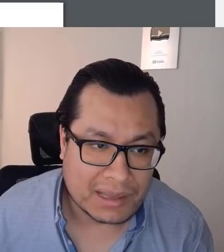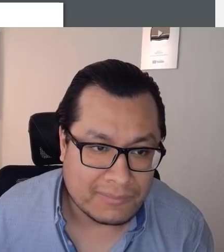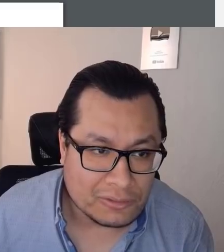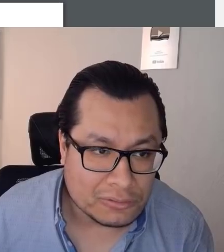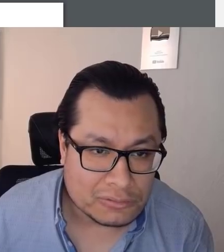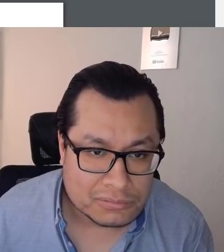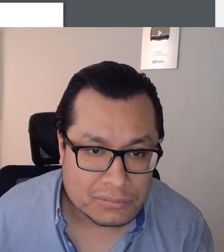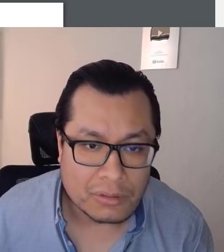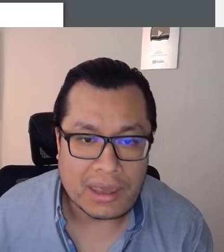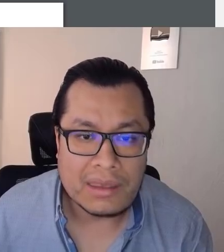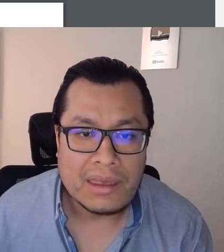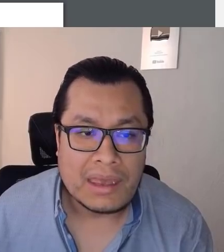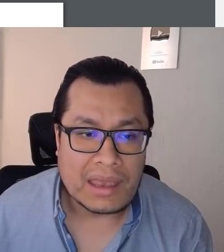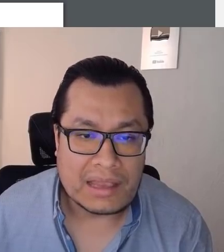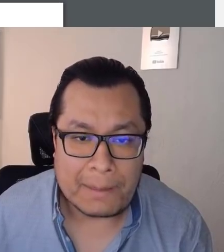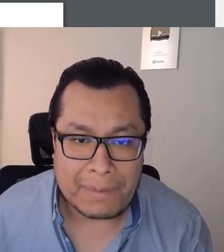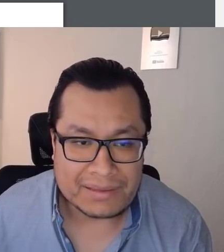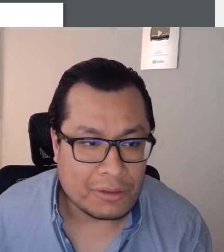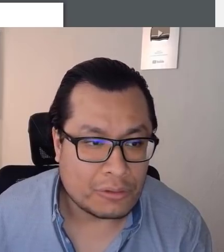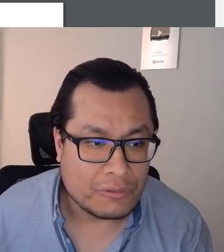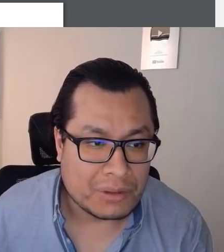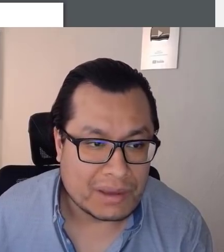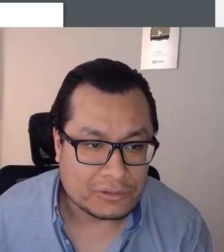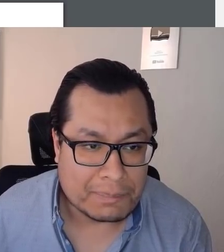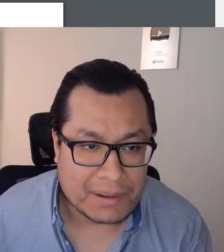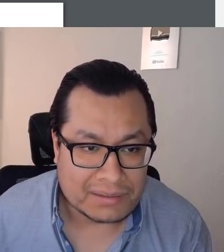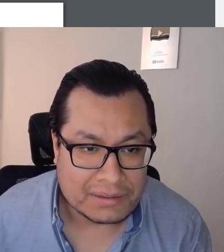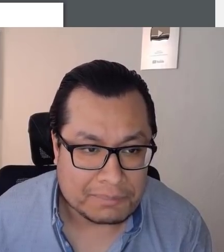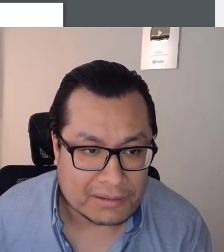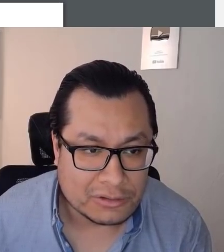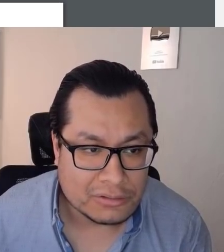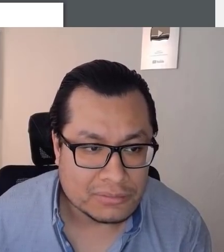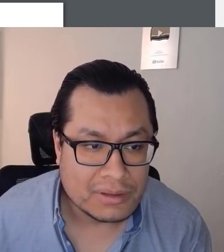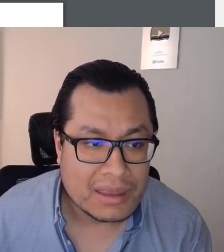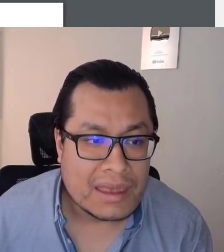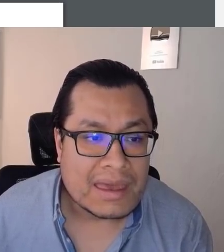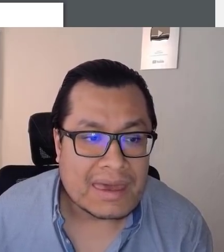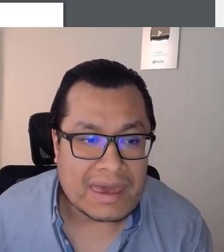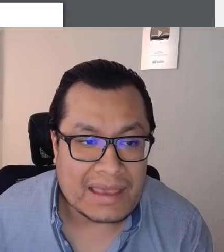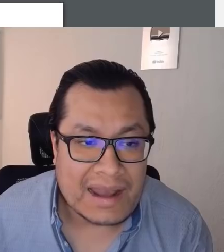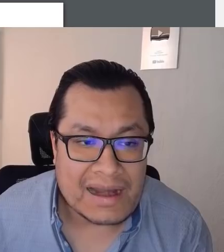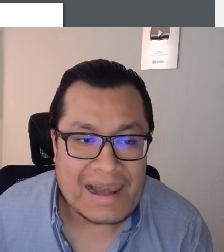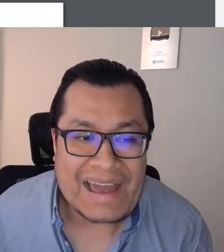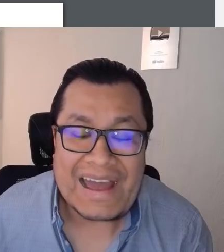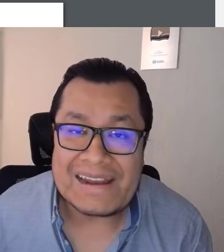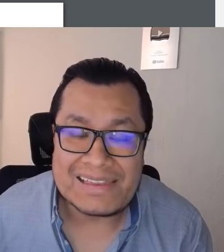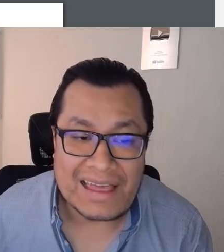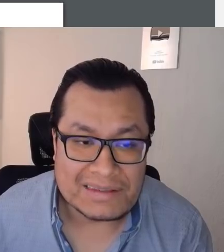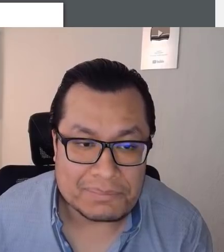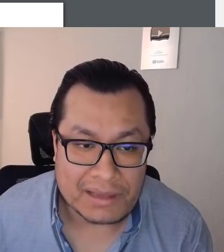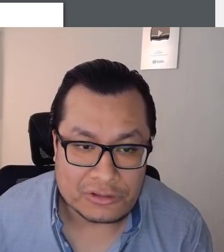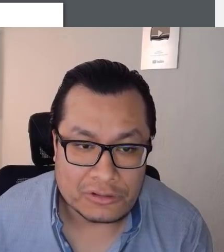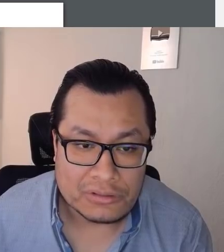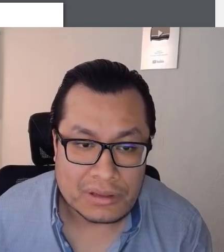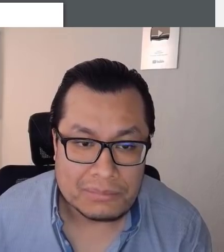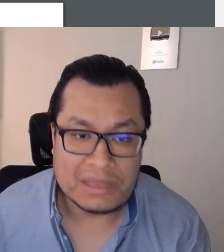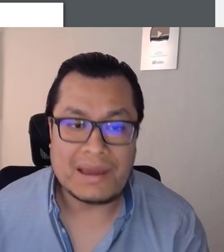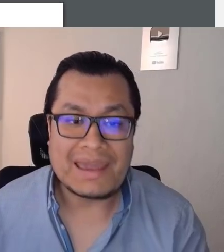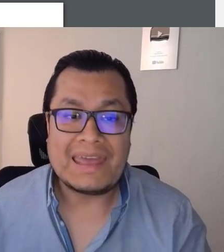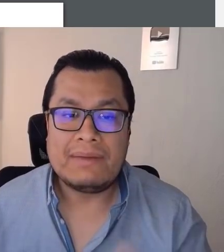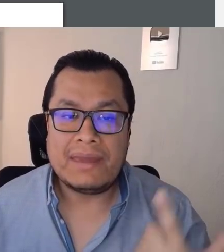plataforma de venus ok en el apartado confirmación de participación generar la carta de aceptación